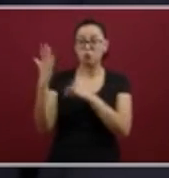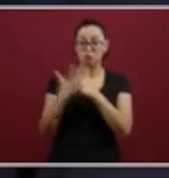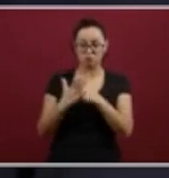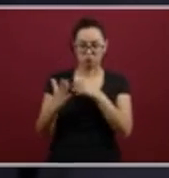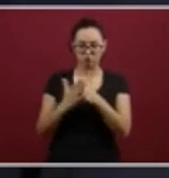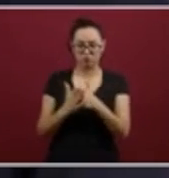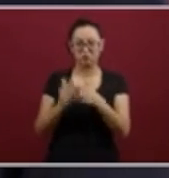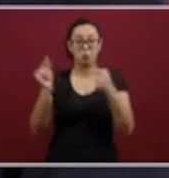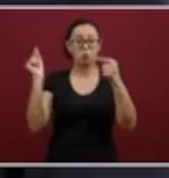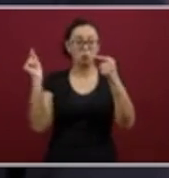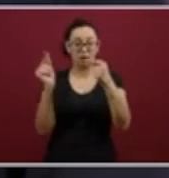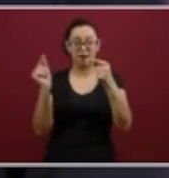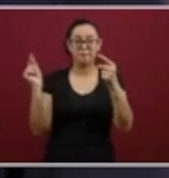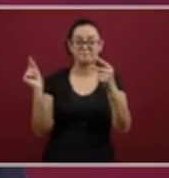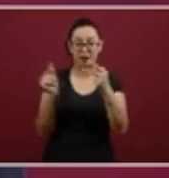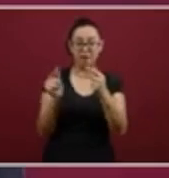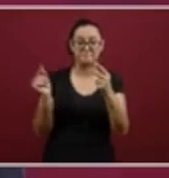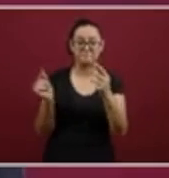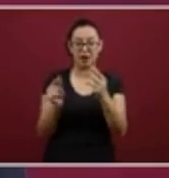puntual.